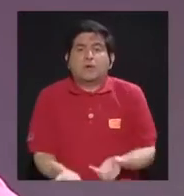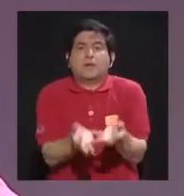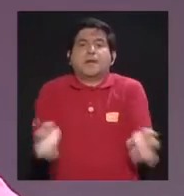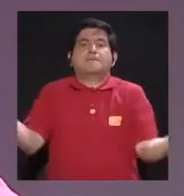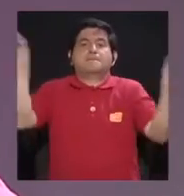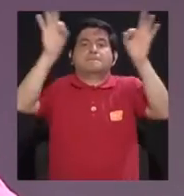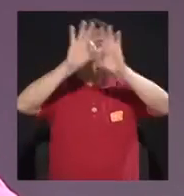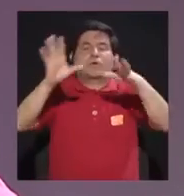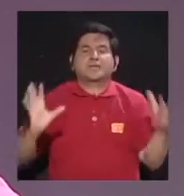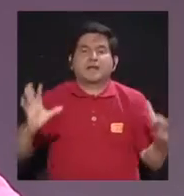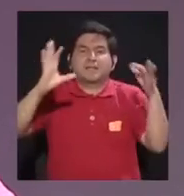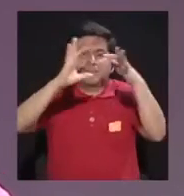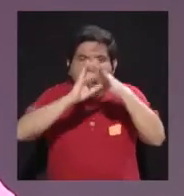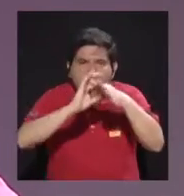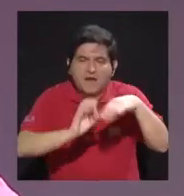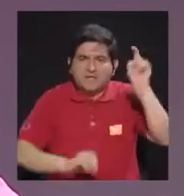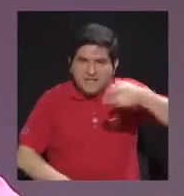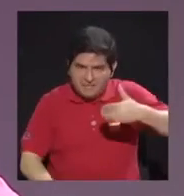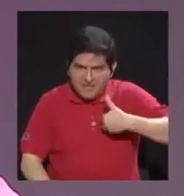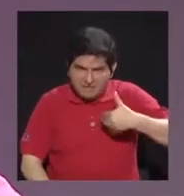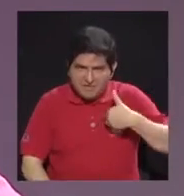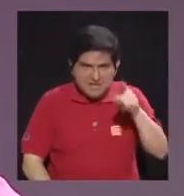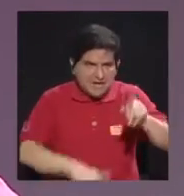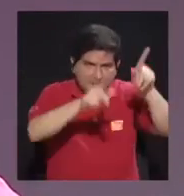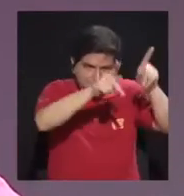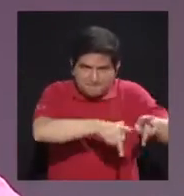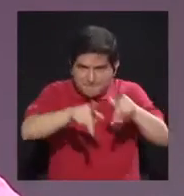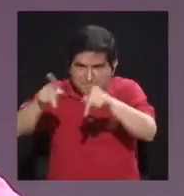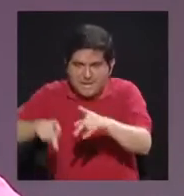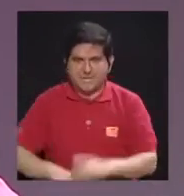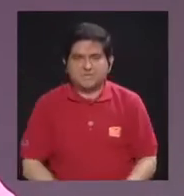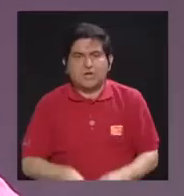de la coherencia que tiene que haber en aquellas personas que